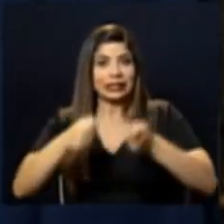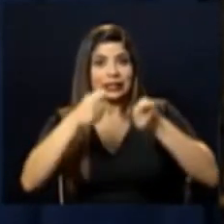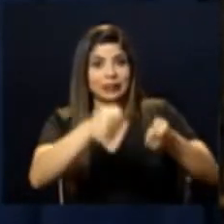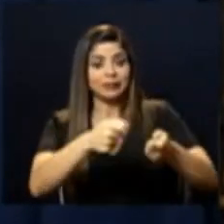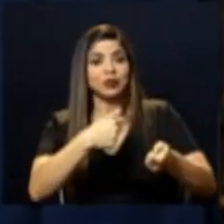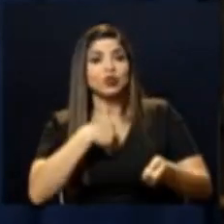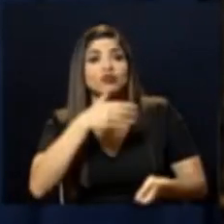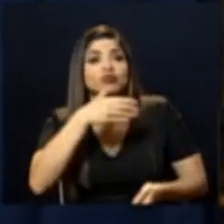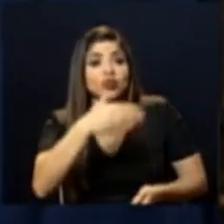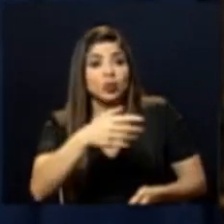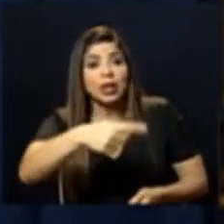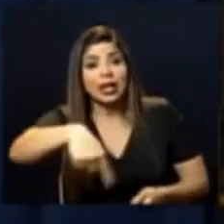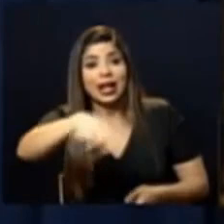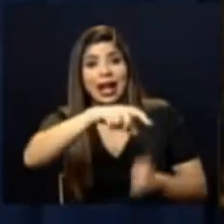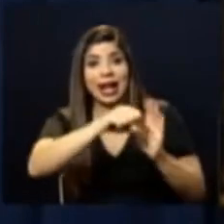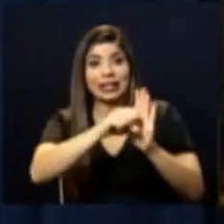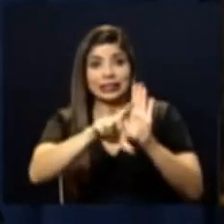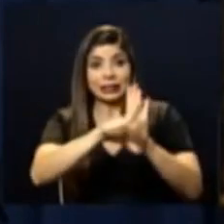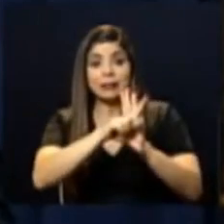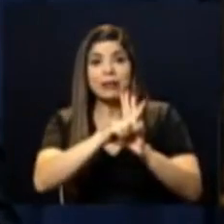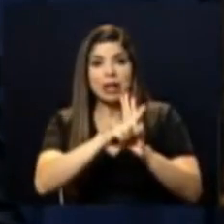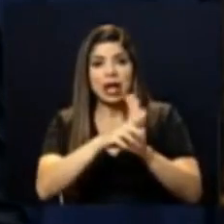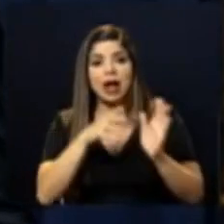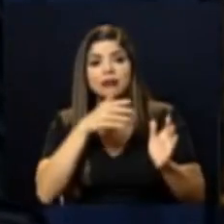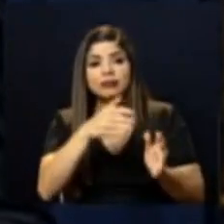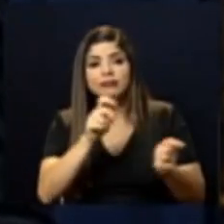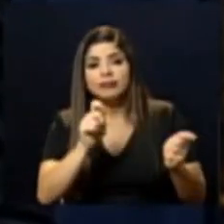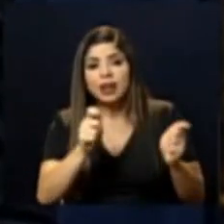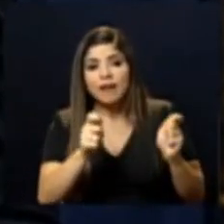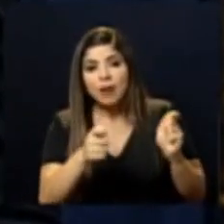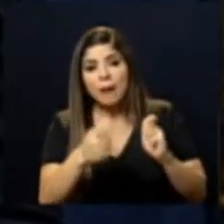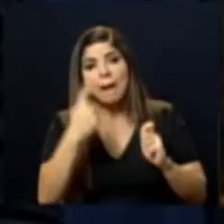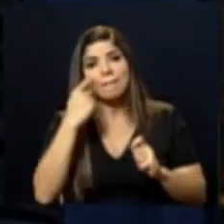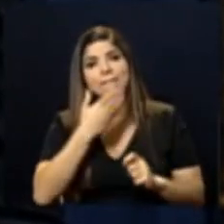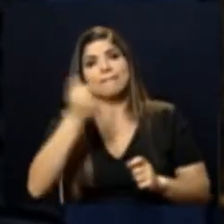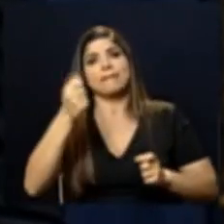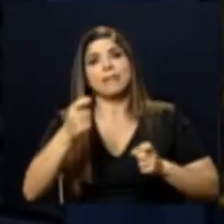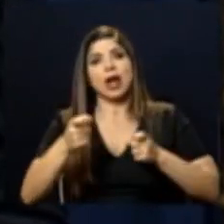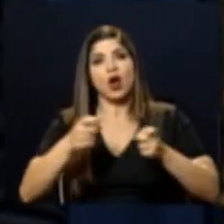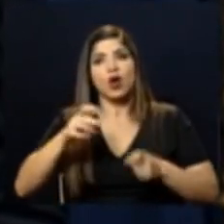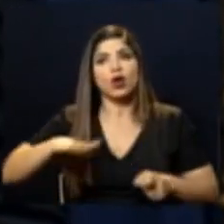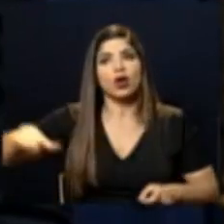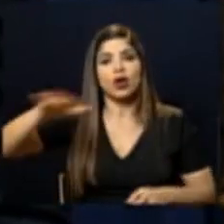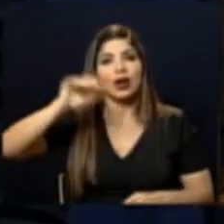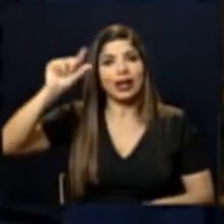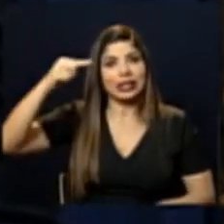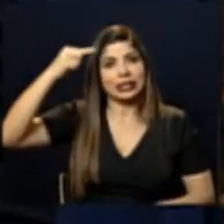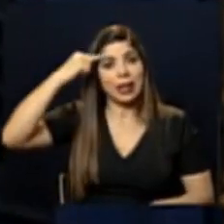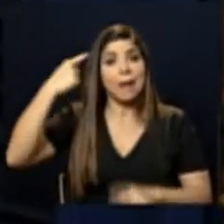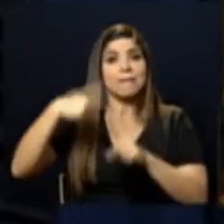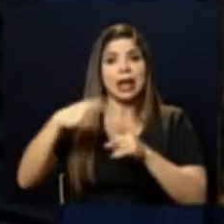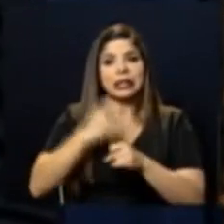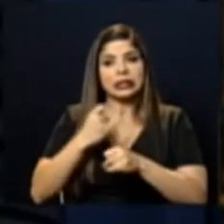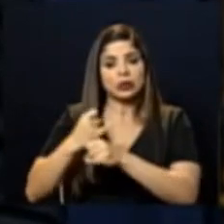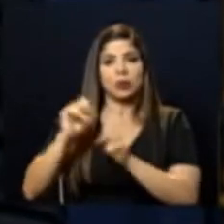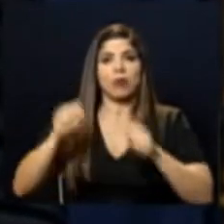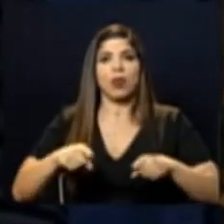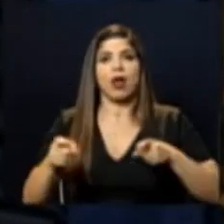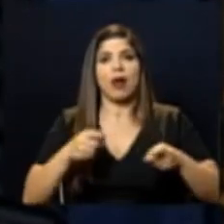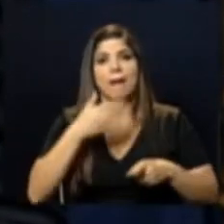sugeriremos a este Congreso reformas adicionales para hacer más eficiente al Estado y sus instituciones.